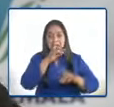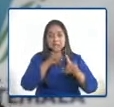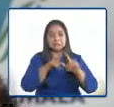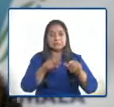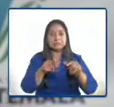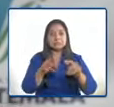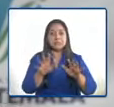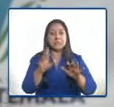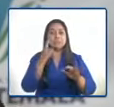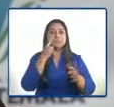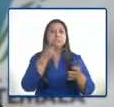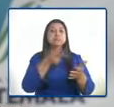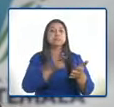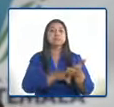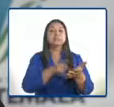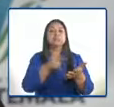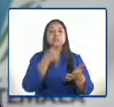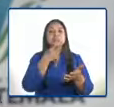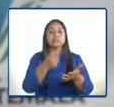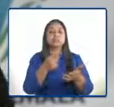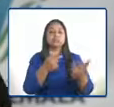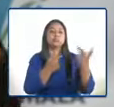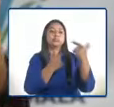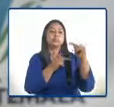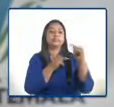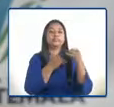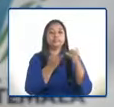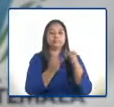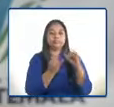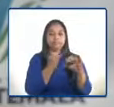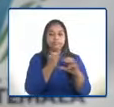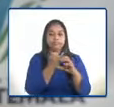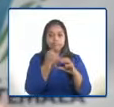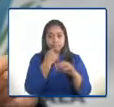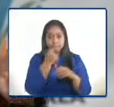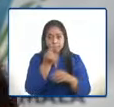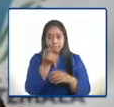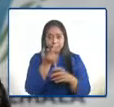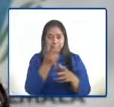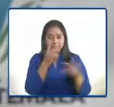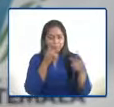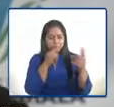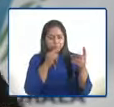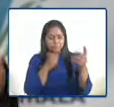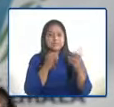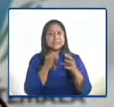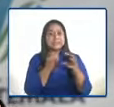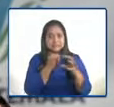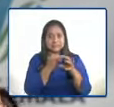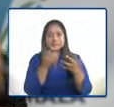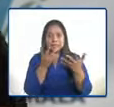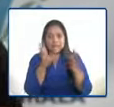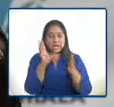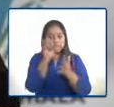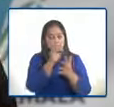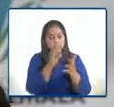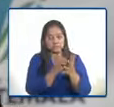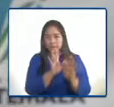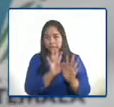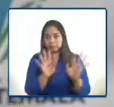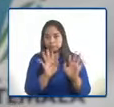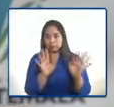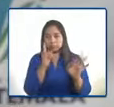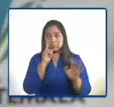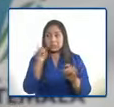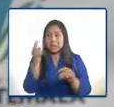a precisamente con estos estándares internacionales que les mencionaba anteriormente, ya lo diseñamos, ya le dieron